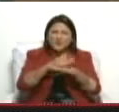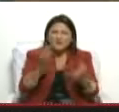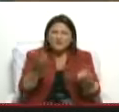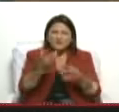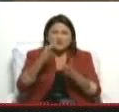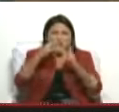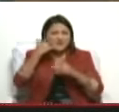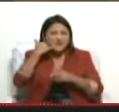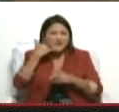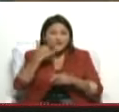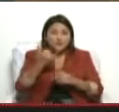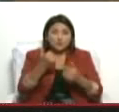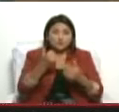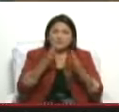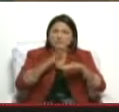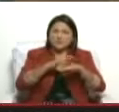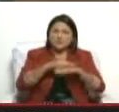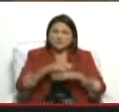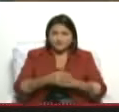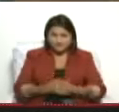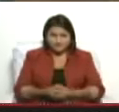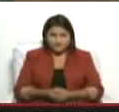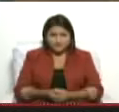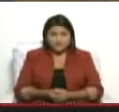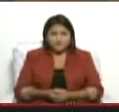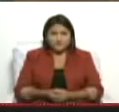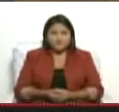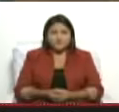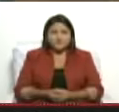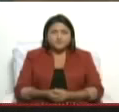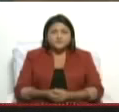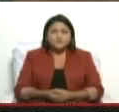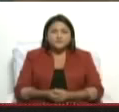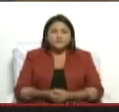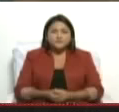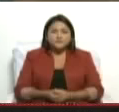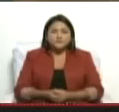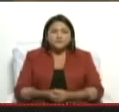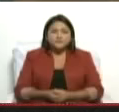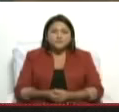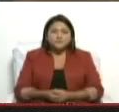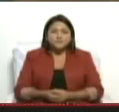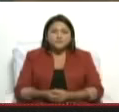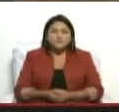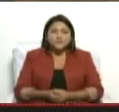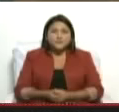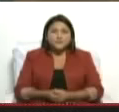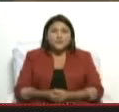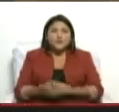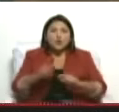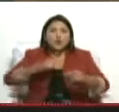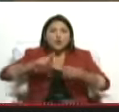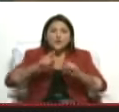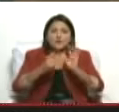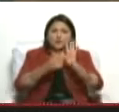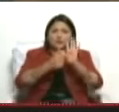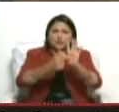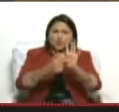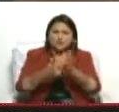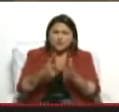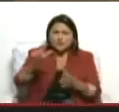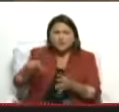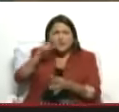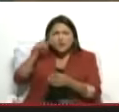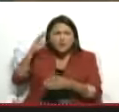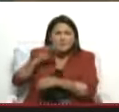aparece como contacto telefónic de coordinación en la agenda telefónica de un terrorista